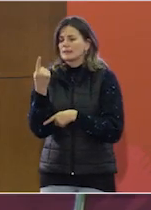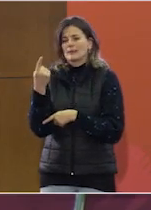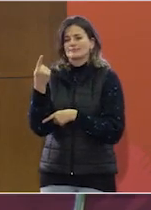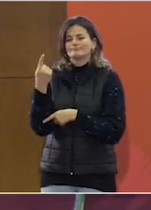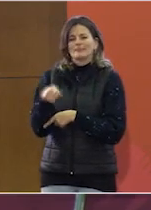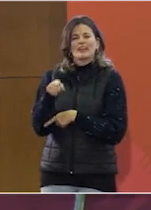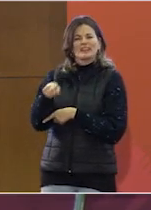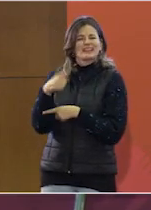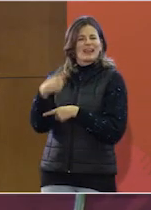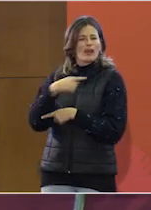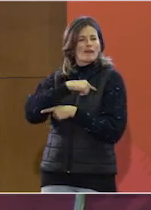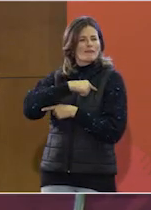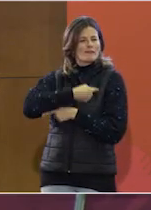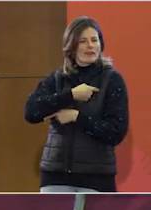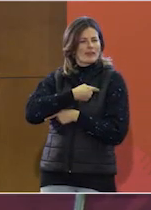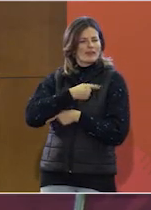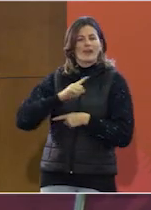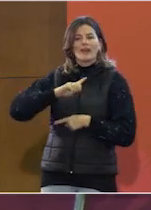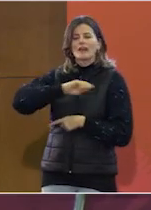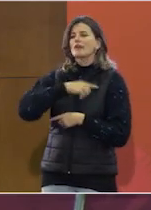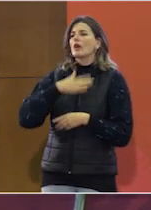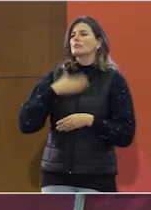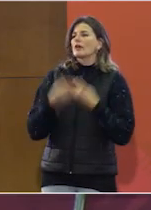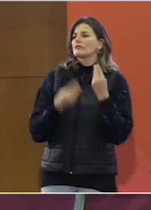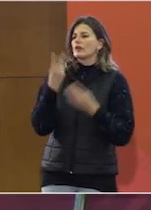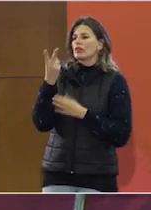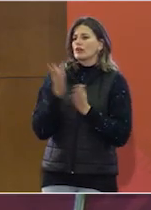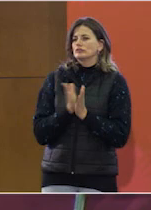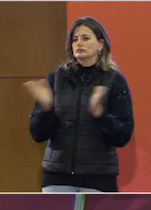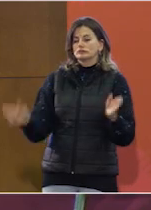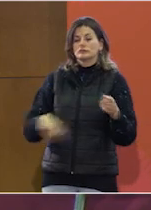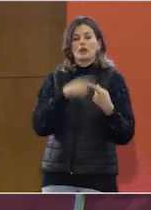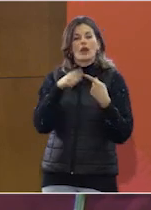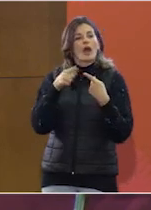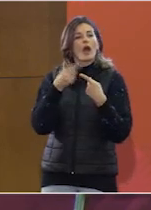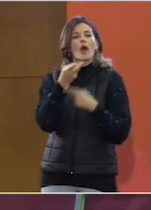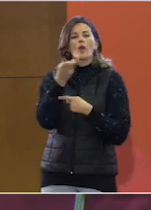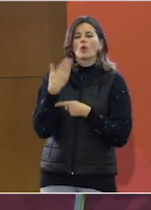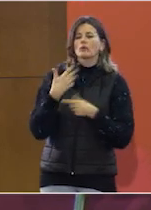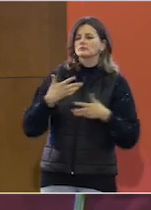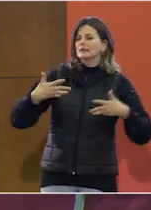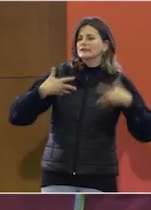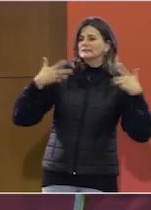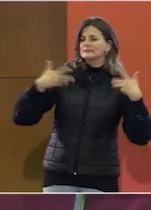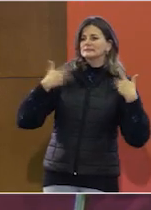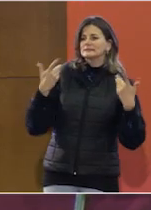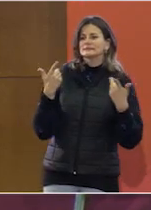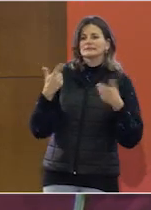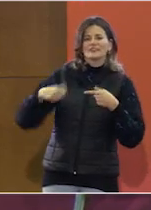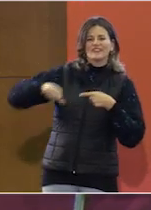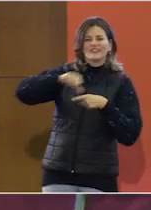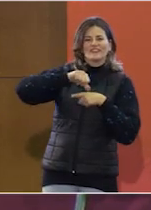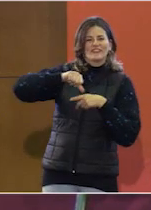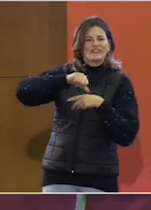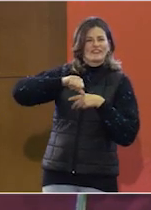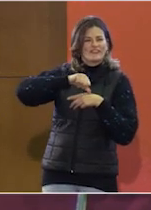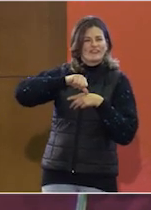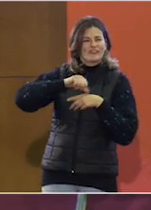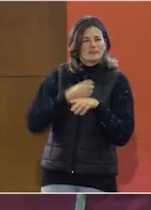herida. Y con las heridas se pueden hacer dos cosas. Hay algunos que están encantados de echar vinagre sobre las